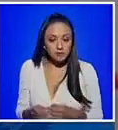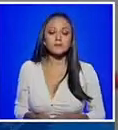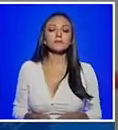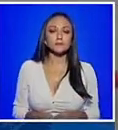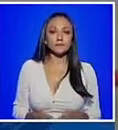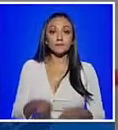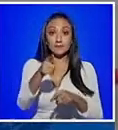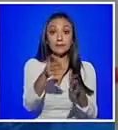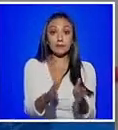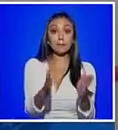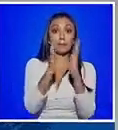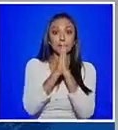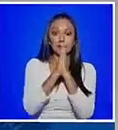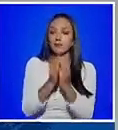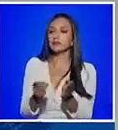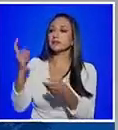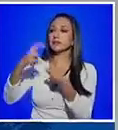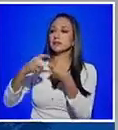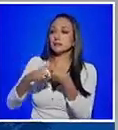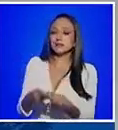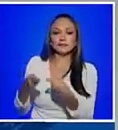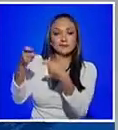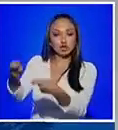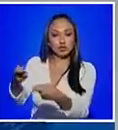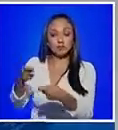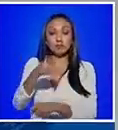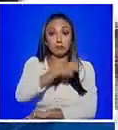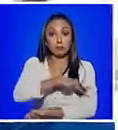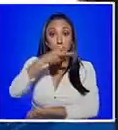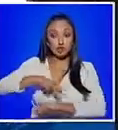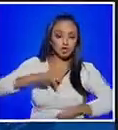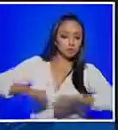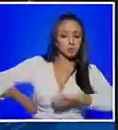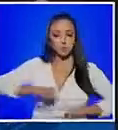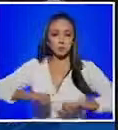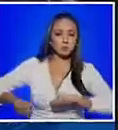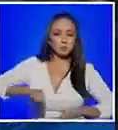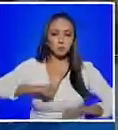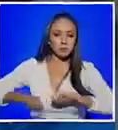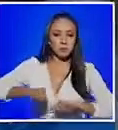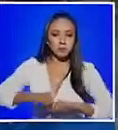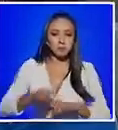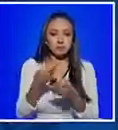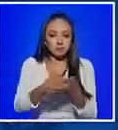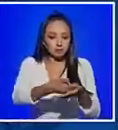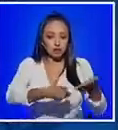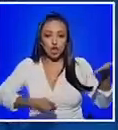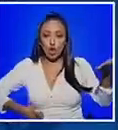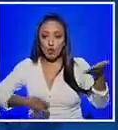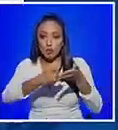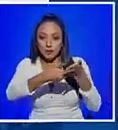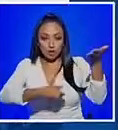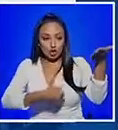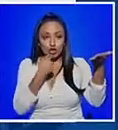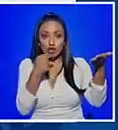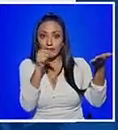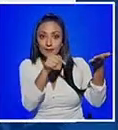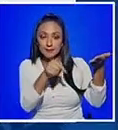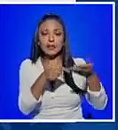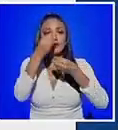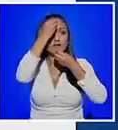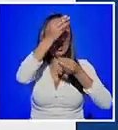ingresado el pedido de inscripción, la Junta Electoral de Pichincha inició el trámite y lo hizo a través de este documento en el que notifica a todas